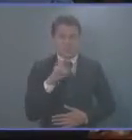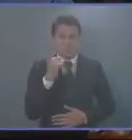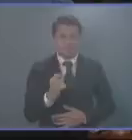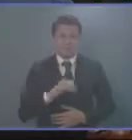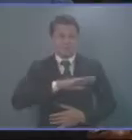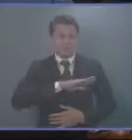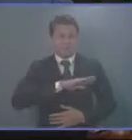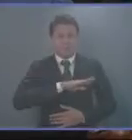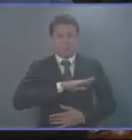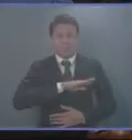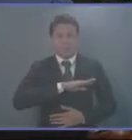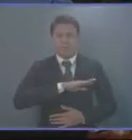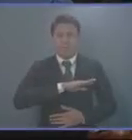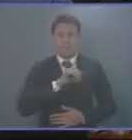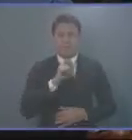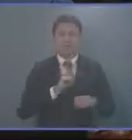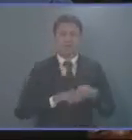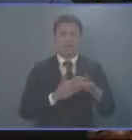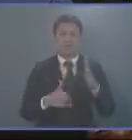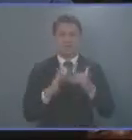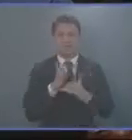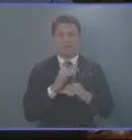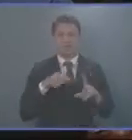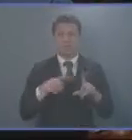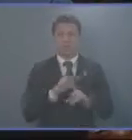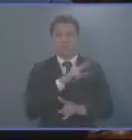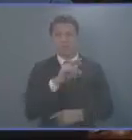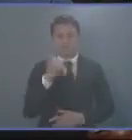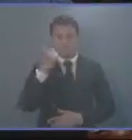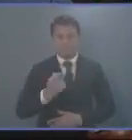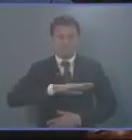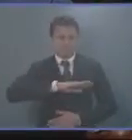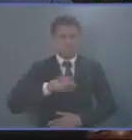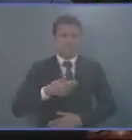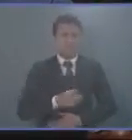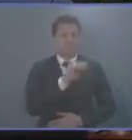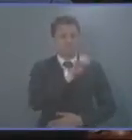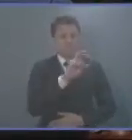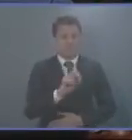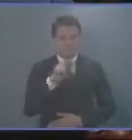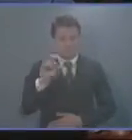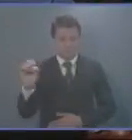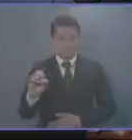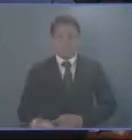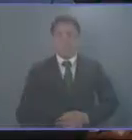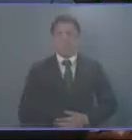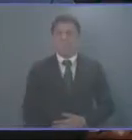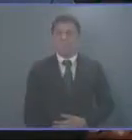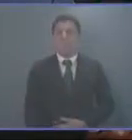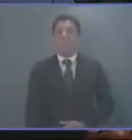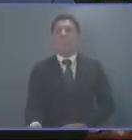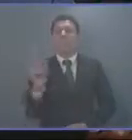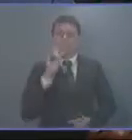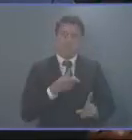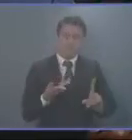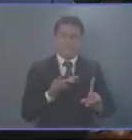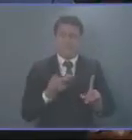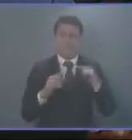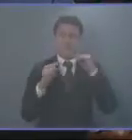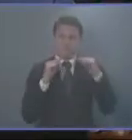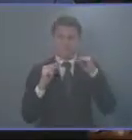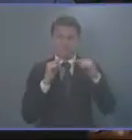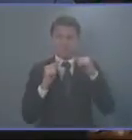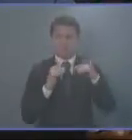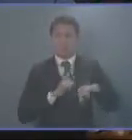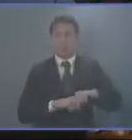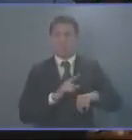de septiembre del 2015 por un periodo más al 30 de septiembre del 2020, a fin de facultar